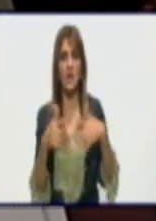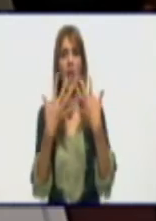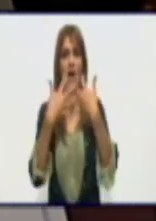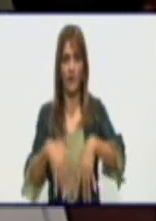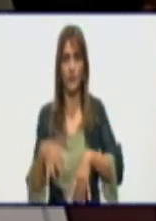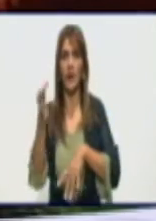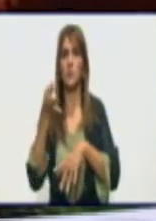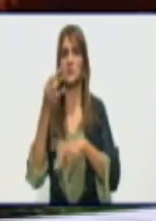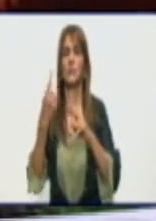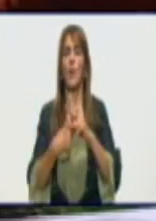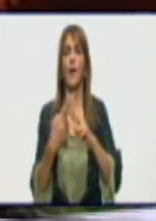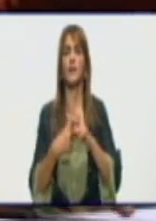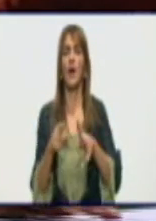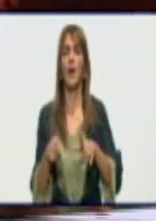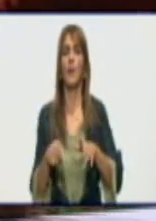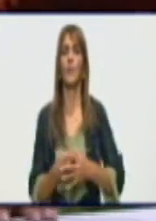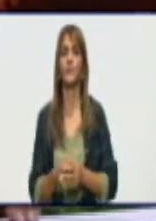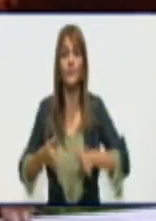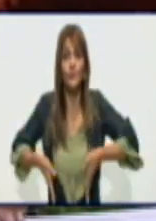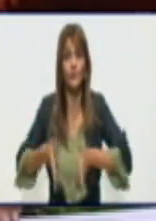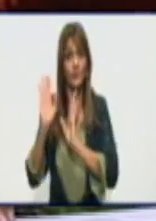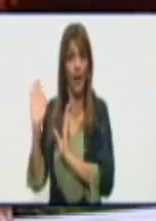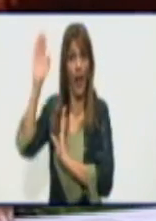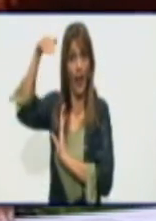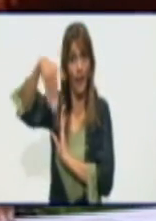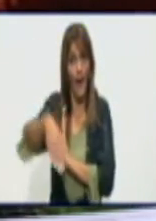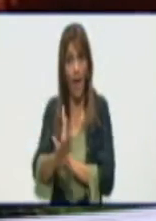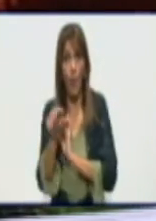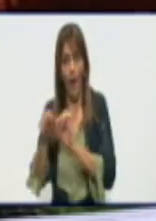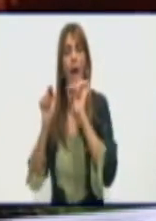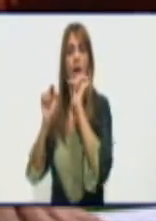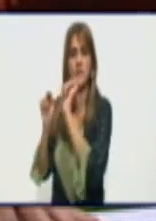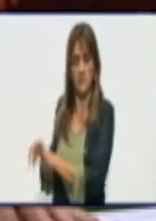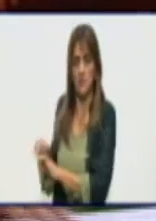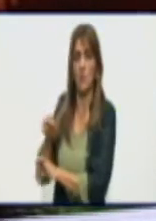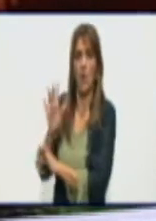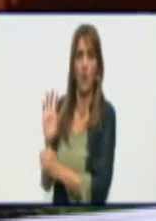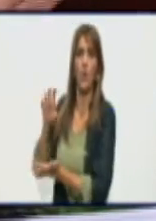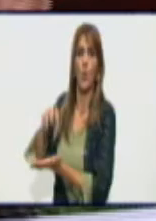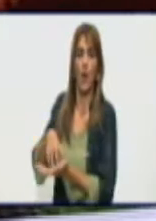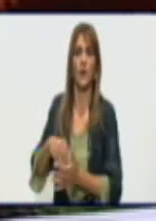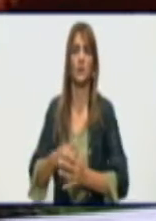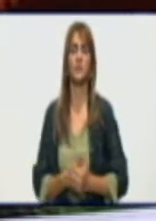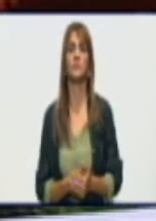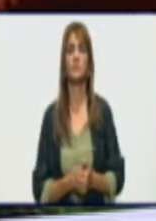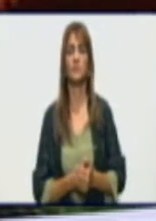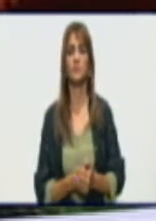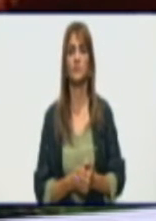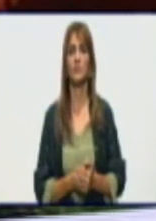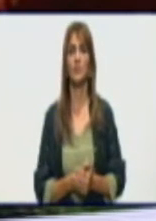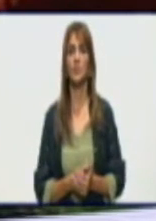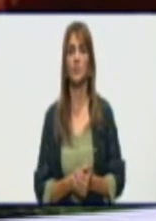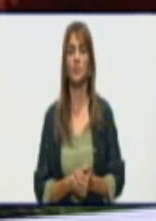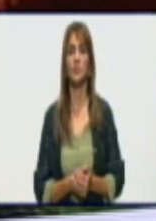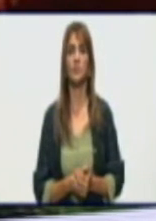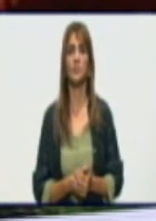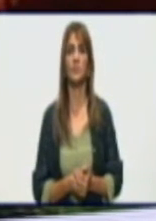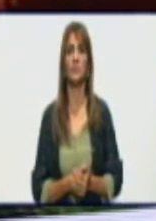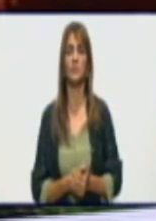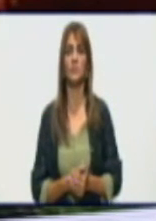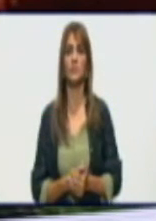porque, bueno, sí, hay quien tiene todas las condiciones, y tiene la caldera, y vendió, pero a lo